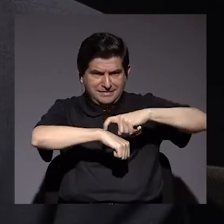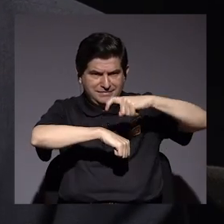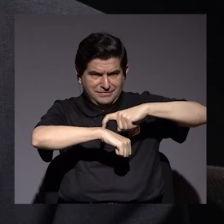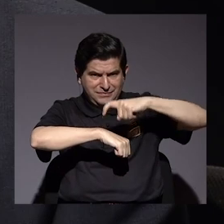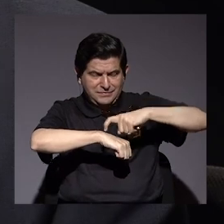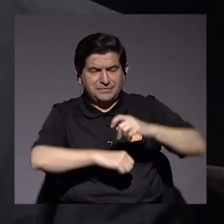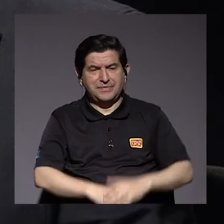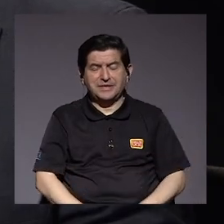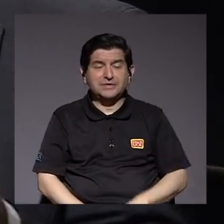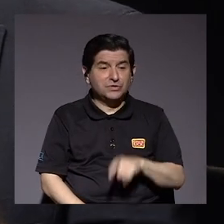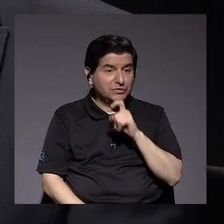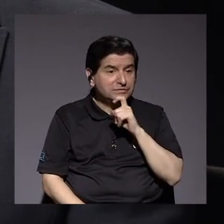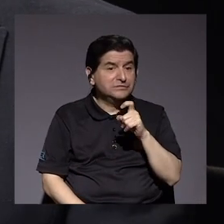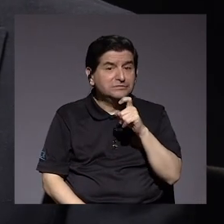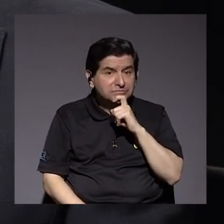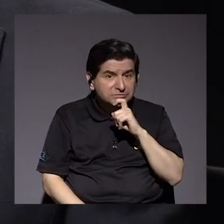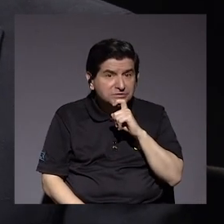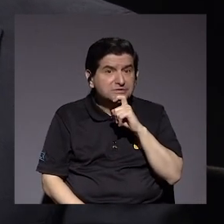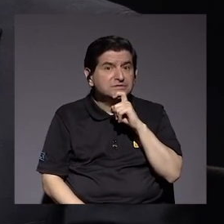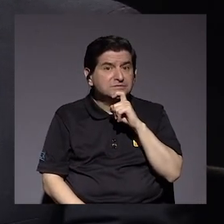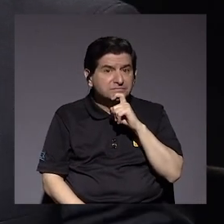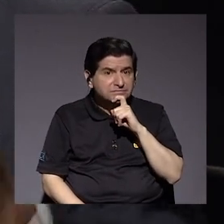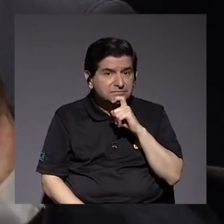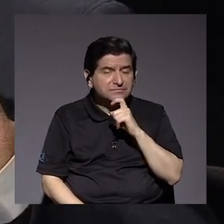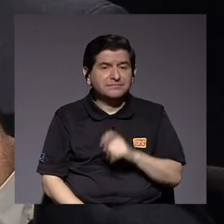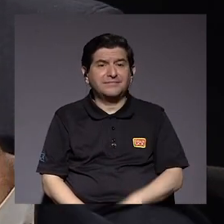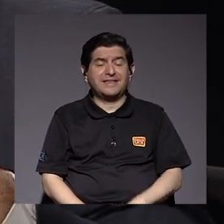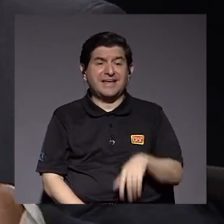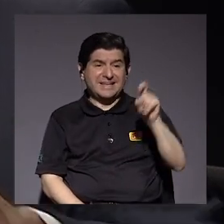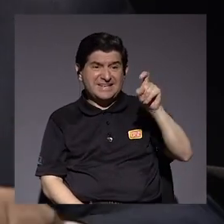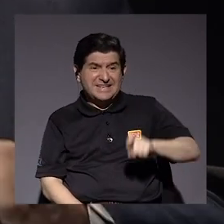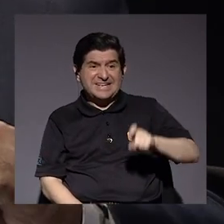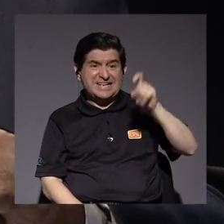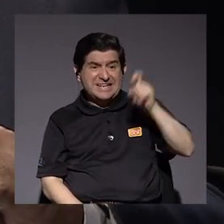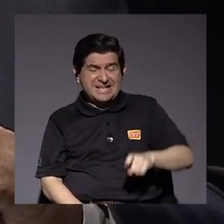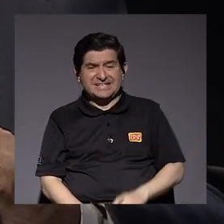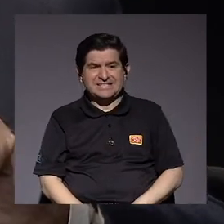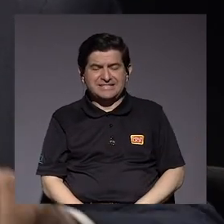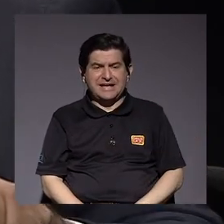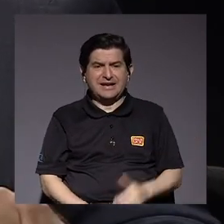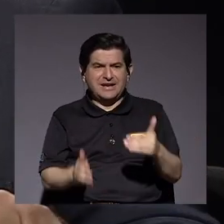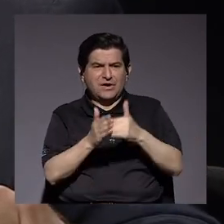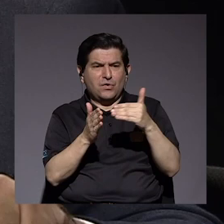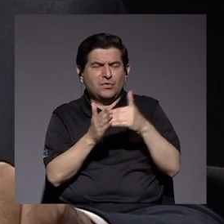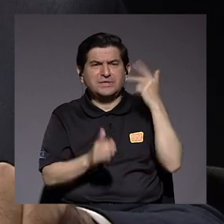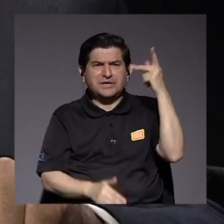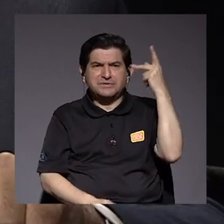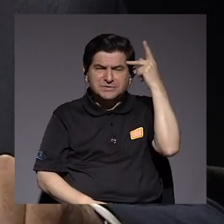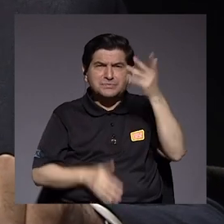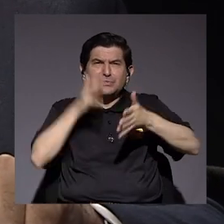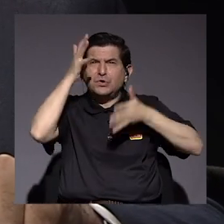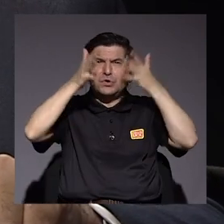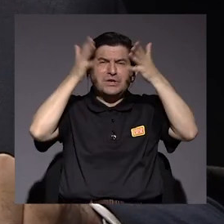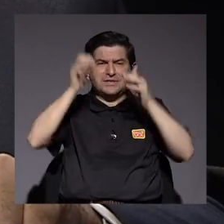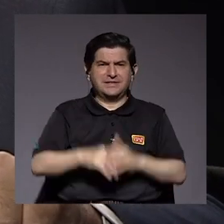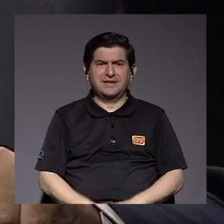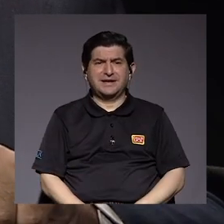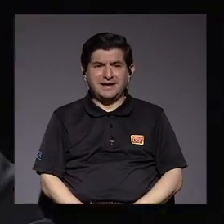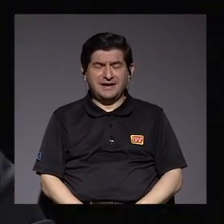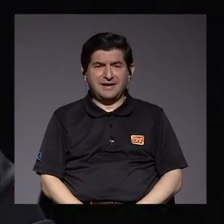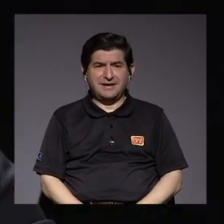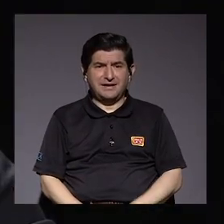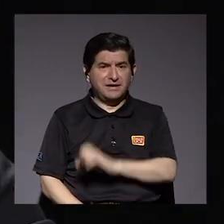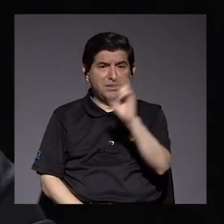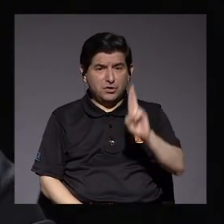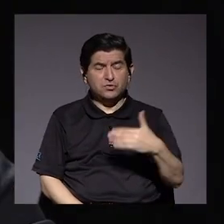en un problema difícil necesitada de una reinvención de la política tiene dónde